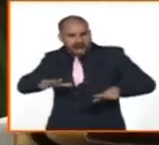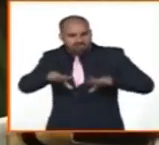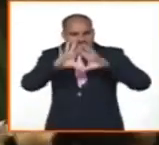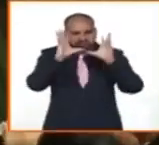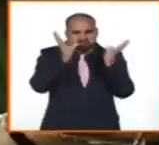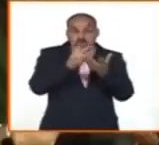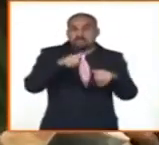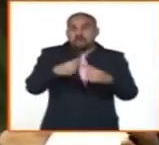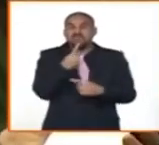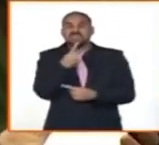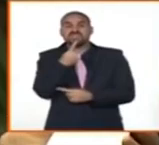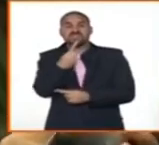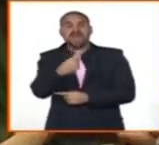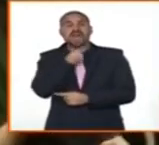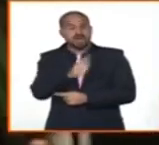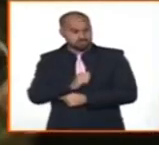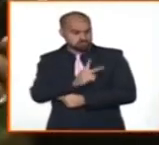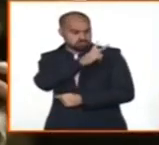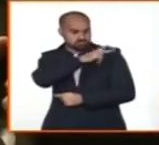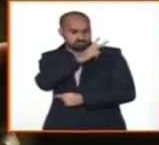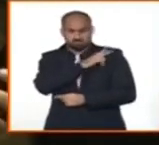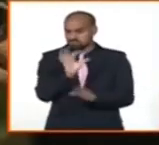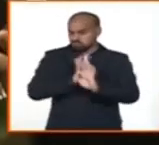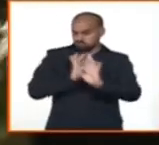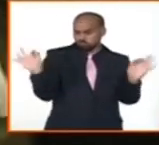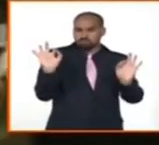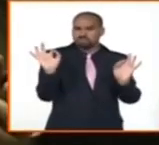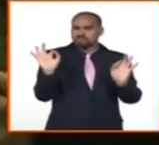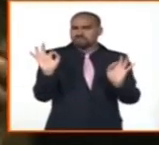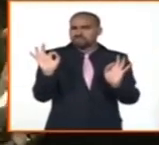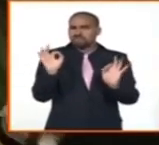dirigentes limpios, hablan de Cuba. Cuando hablan de un